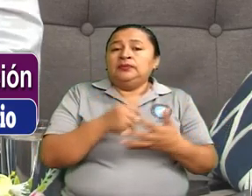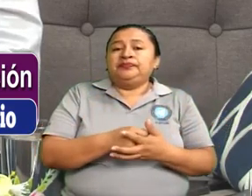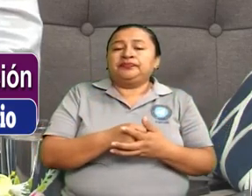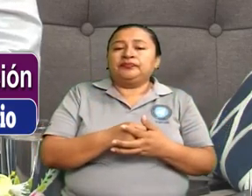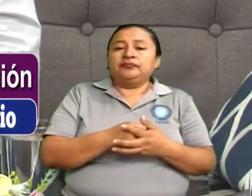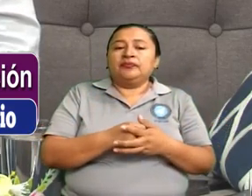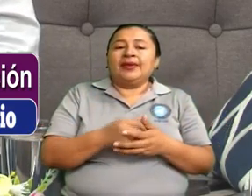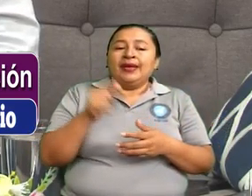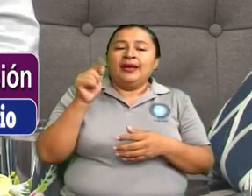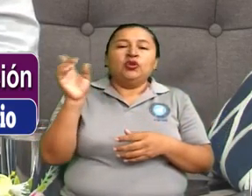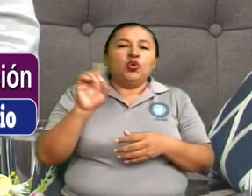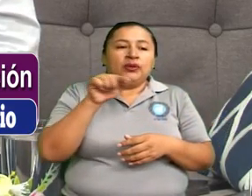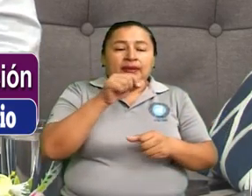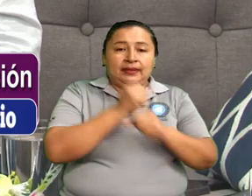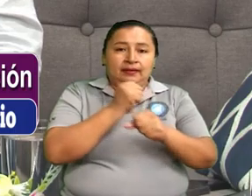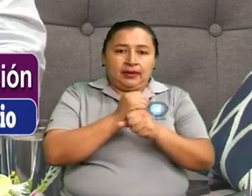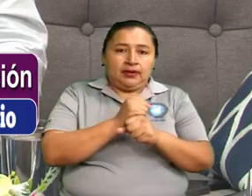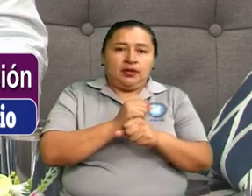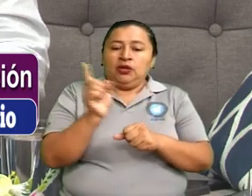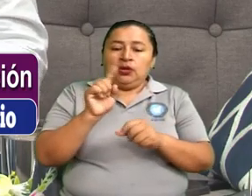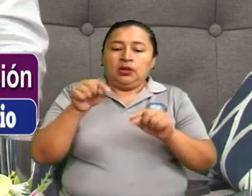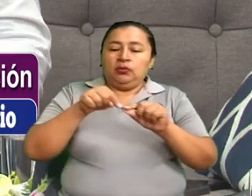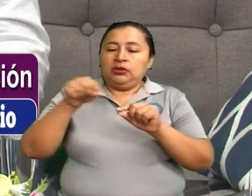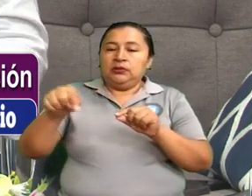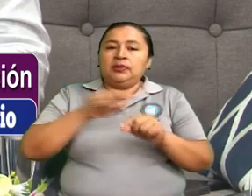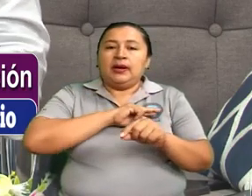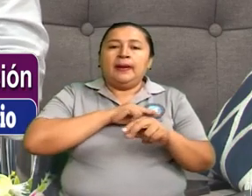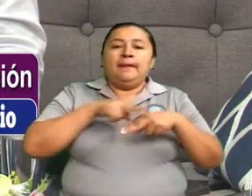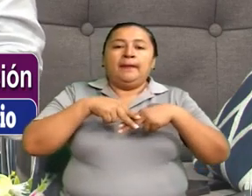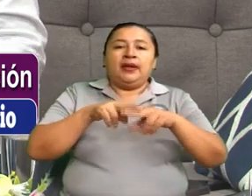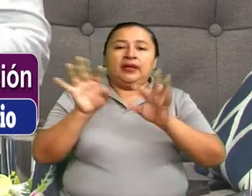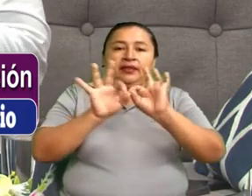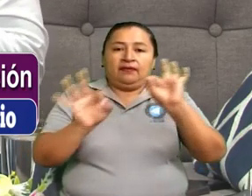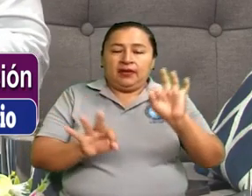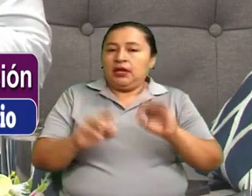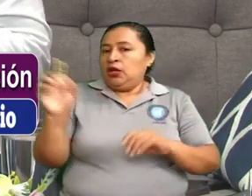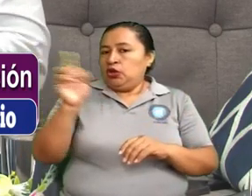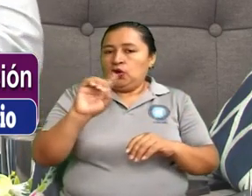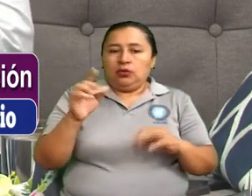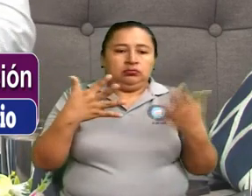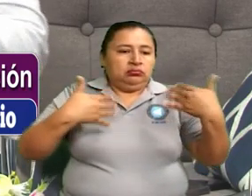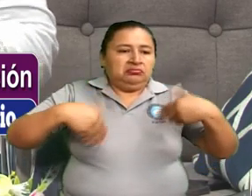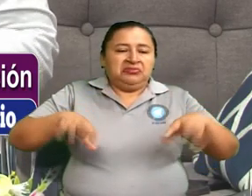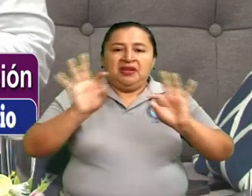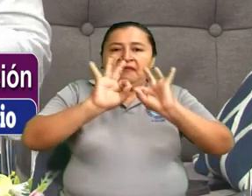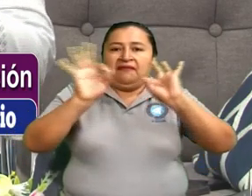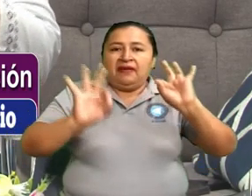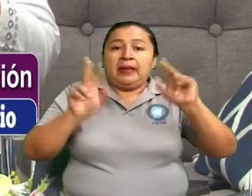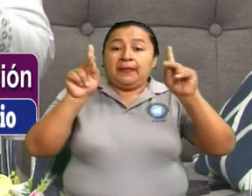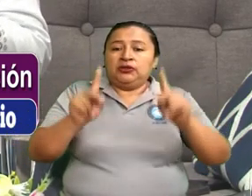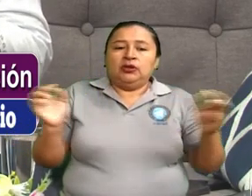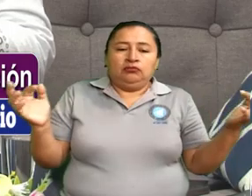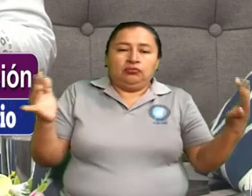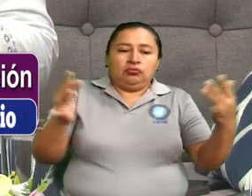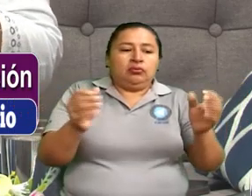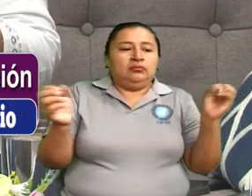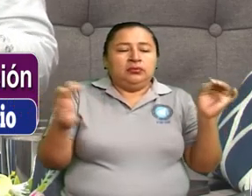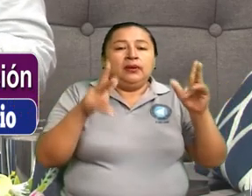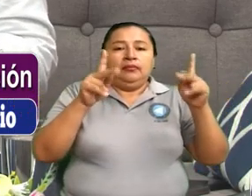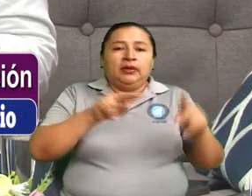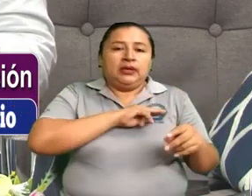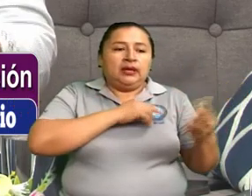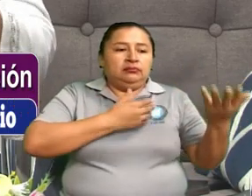donde funcionan. No es que en el municipio hay un parque de feria y ahí es la feria, no. La feria se pone donde hay más afluencia para que pueda haber